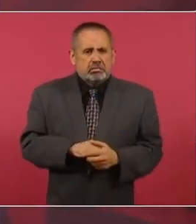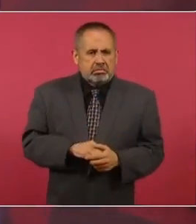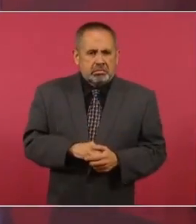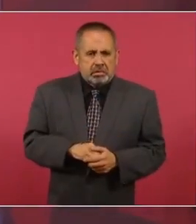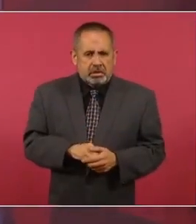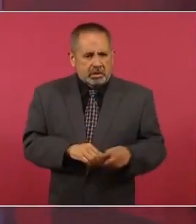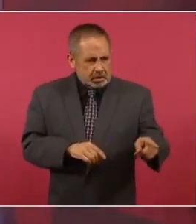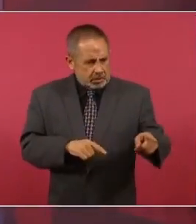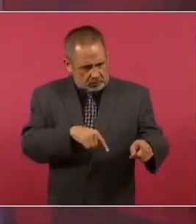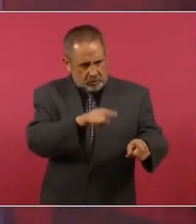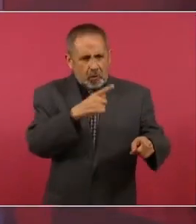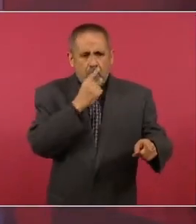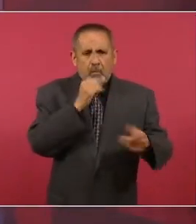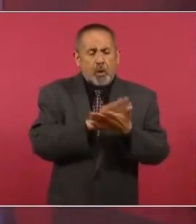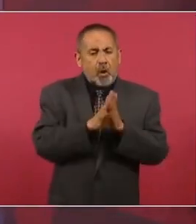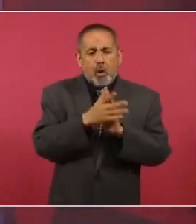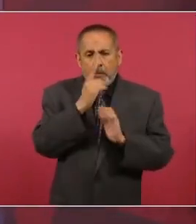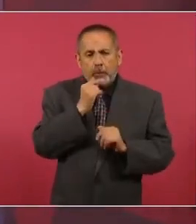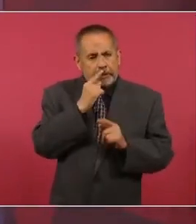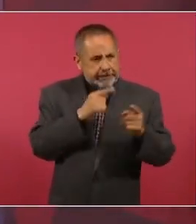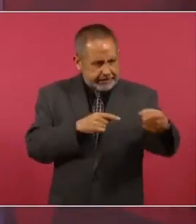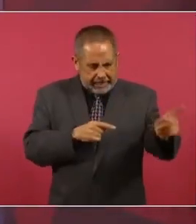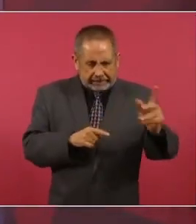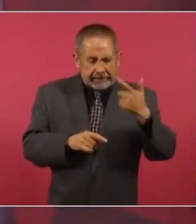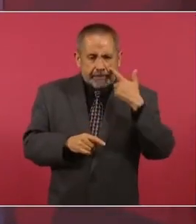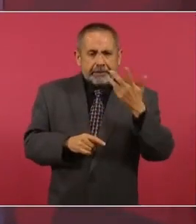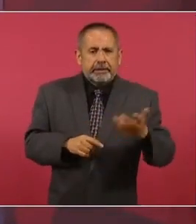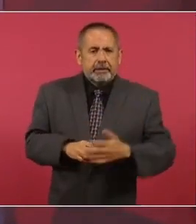conviértanse en policías